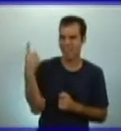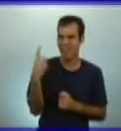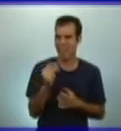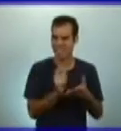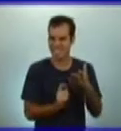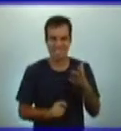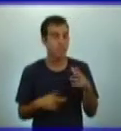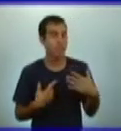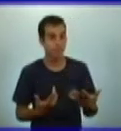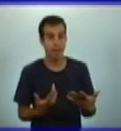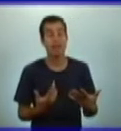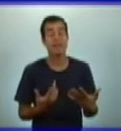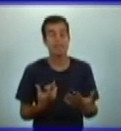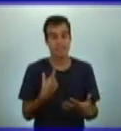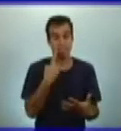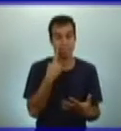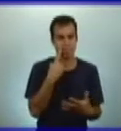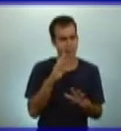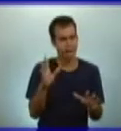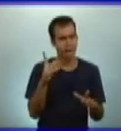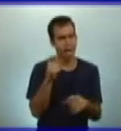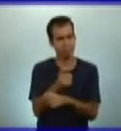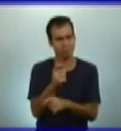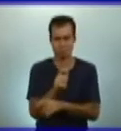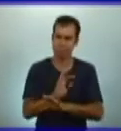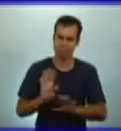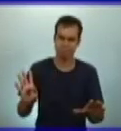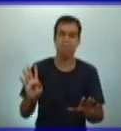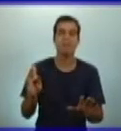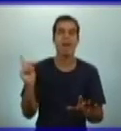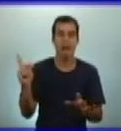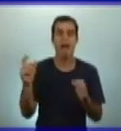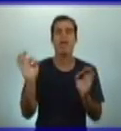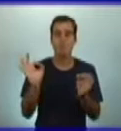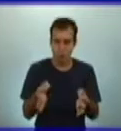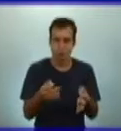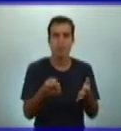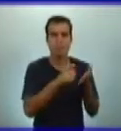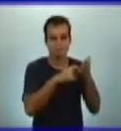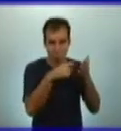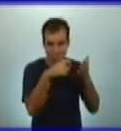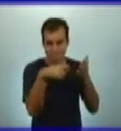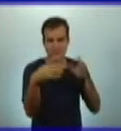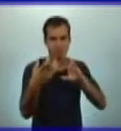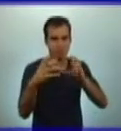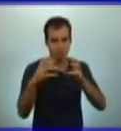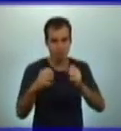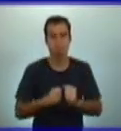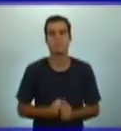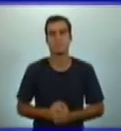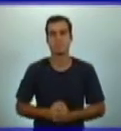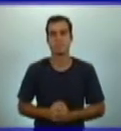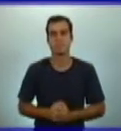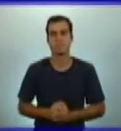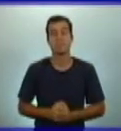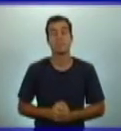debemos aplicar, o hemos aplicado, mejor dicho, el procedimiento escrito de la sustracción.